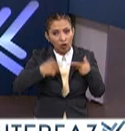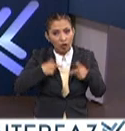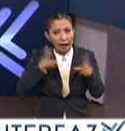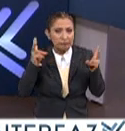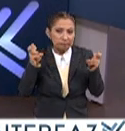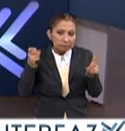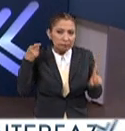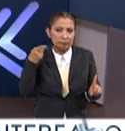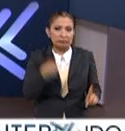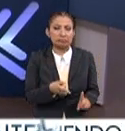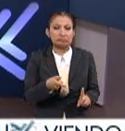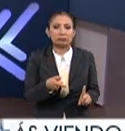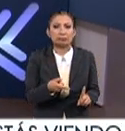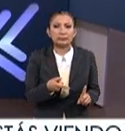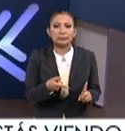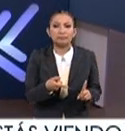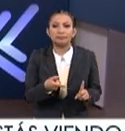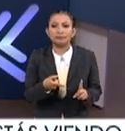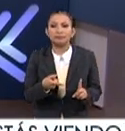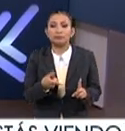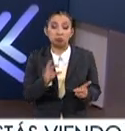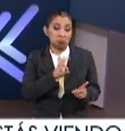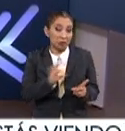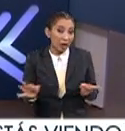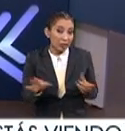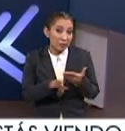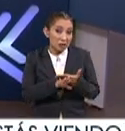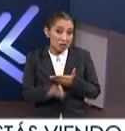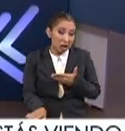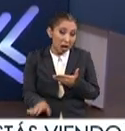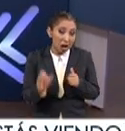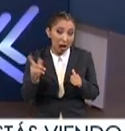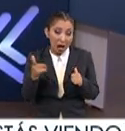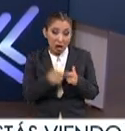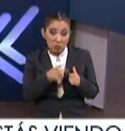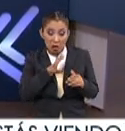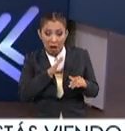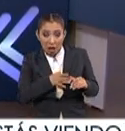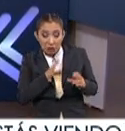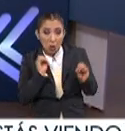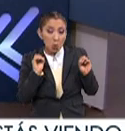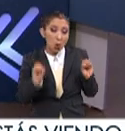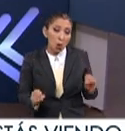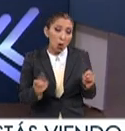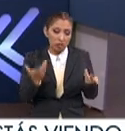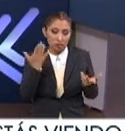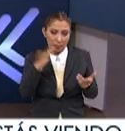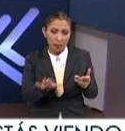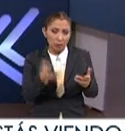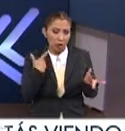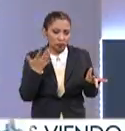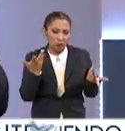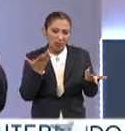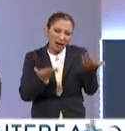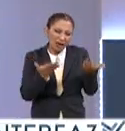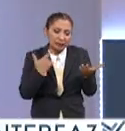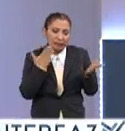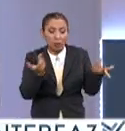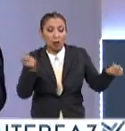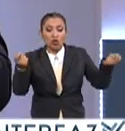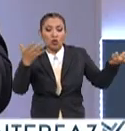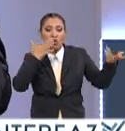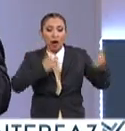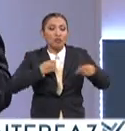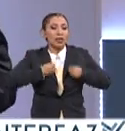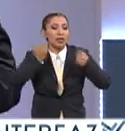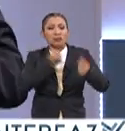en ese sentido, para, pues, si se puede prevenir algún tipo de cáncer, algún tipo de pacientes, sabemos que son cosas luego que salen del control, ¿no?